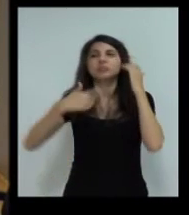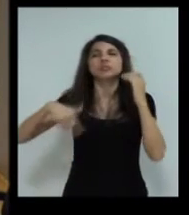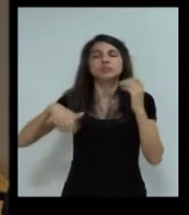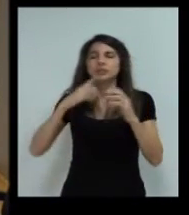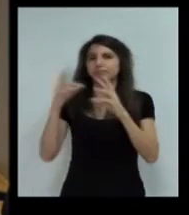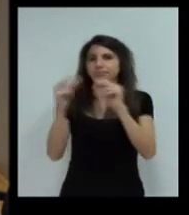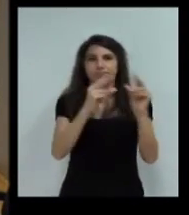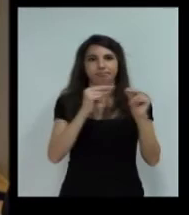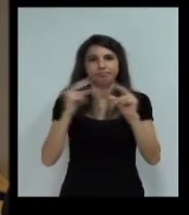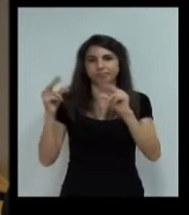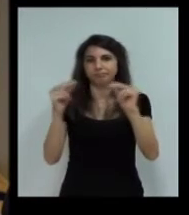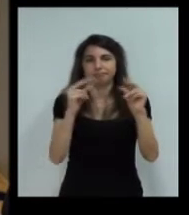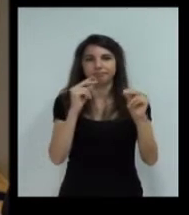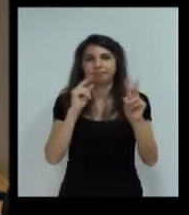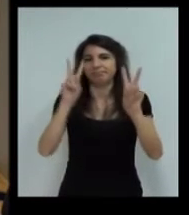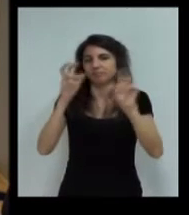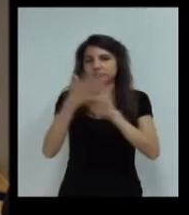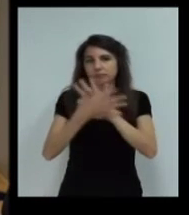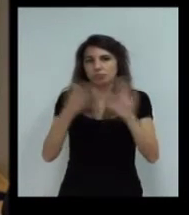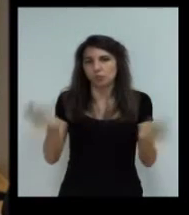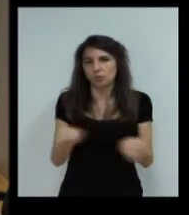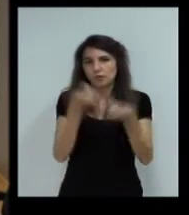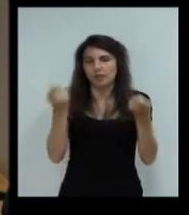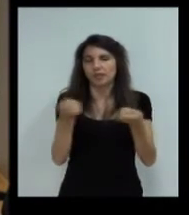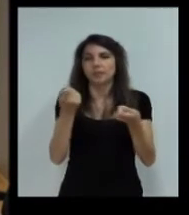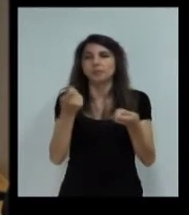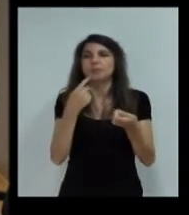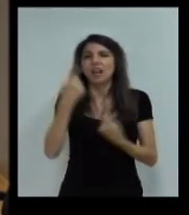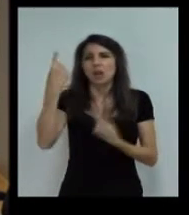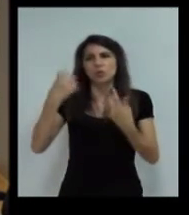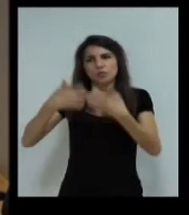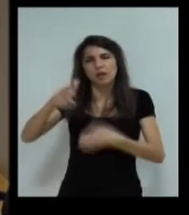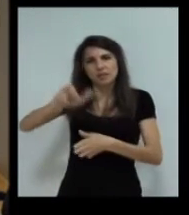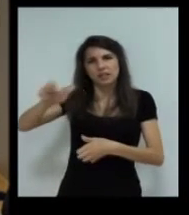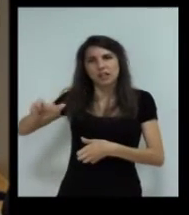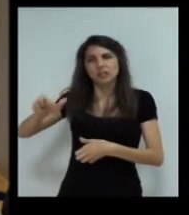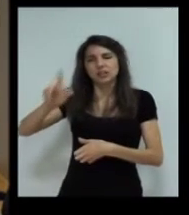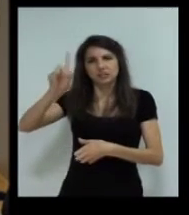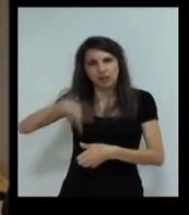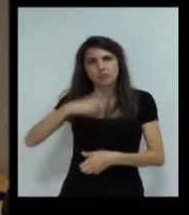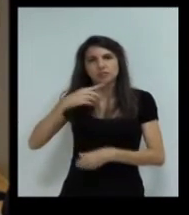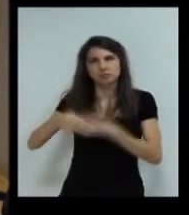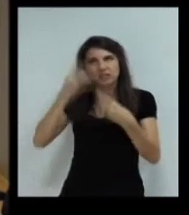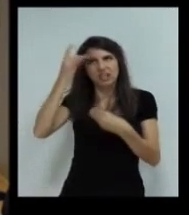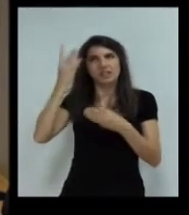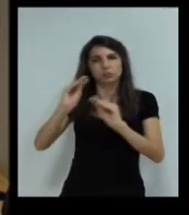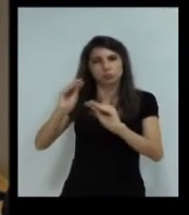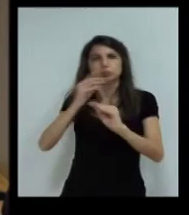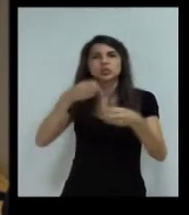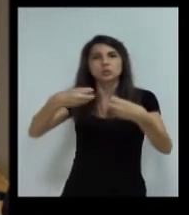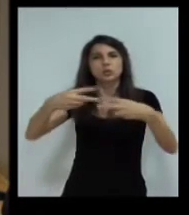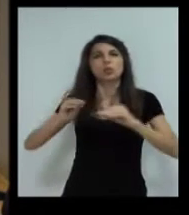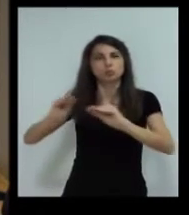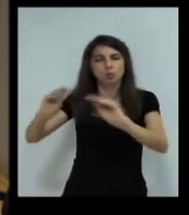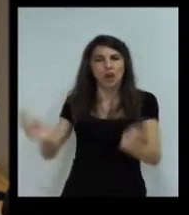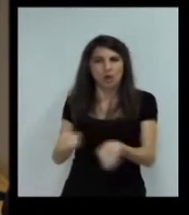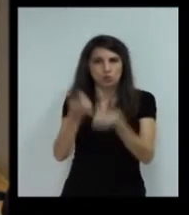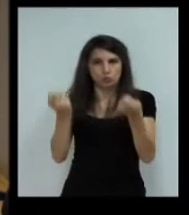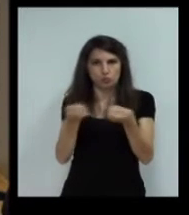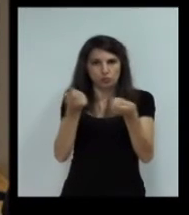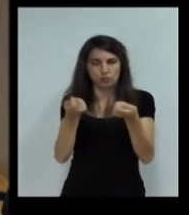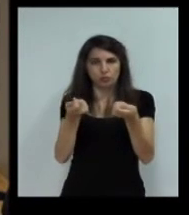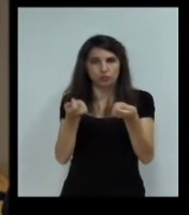los en que contra. había. alguna más también, ¿no? Y algún otro fabricante, algún otro impulsarlo. anunciante también ha hecho iniciativas de subtitulación de sus Sí, pero es importante, o sea, lo que